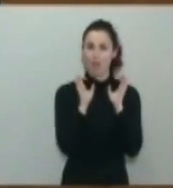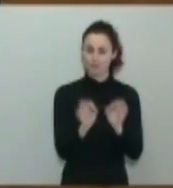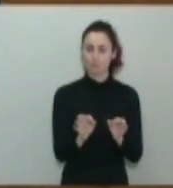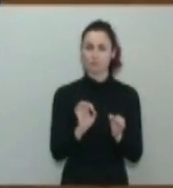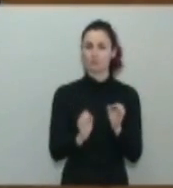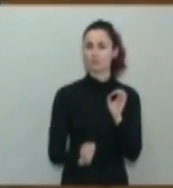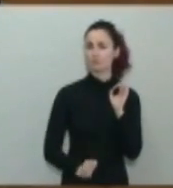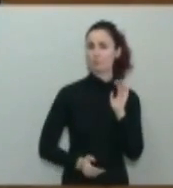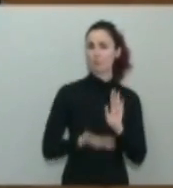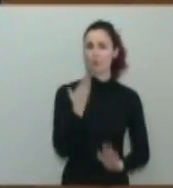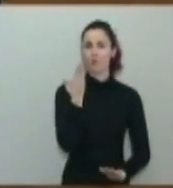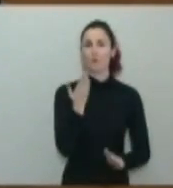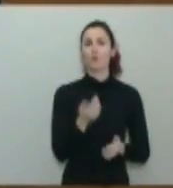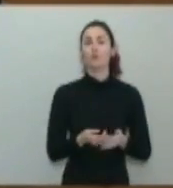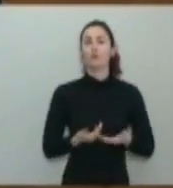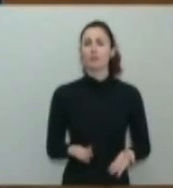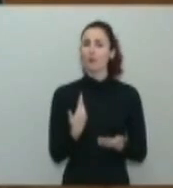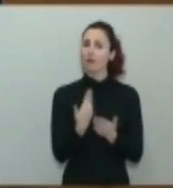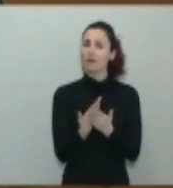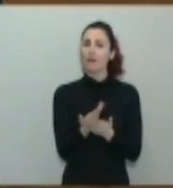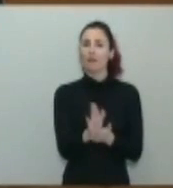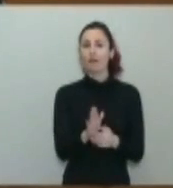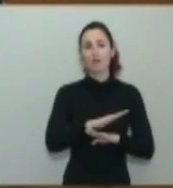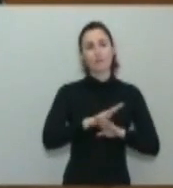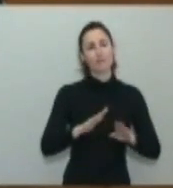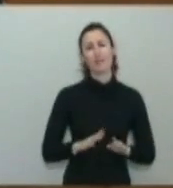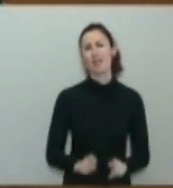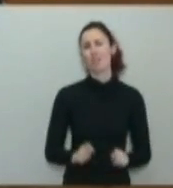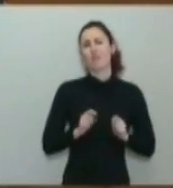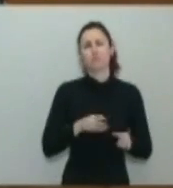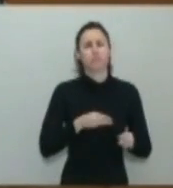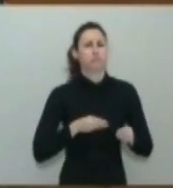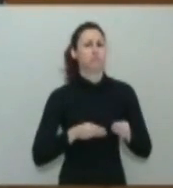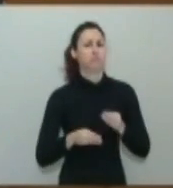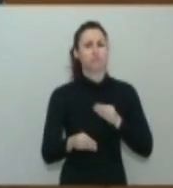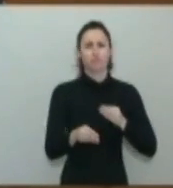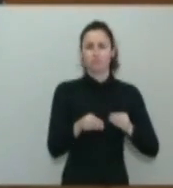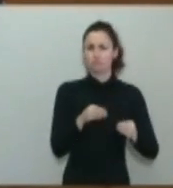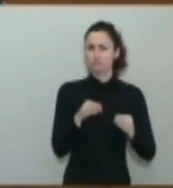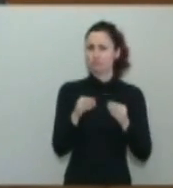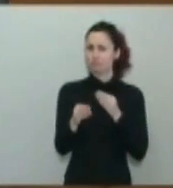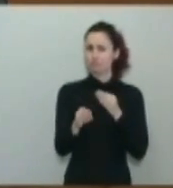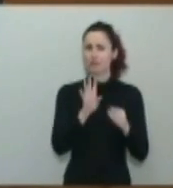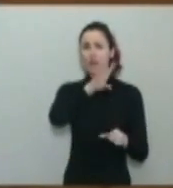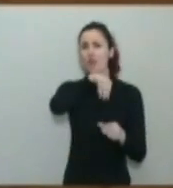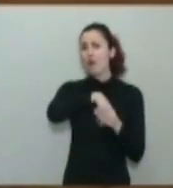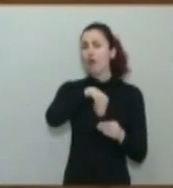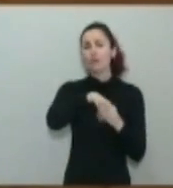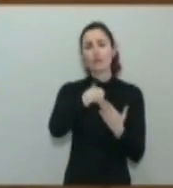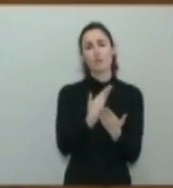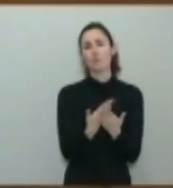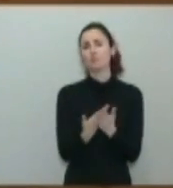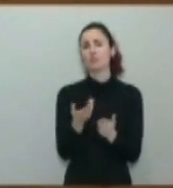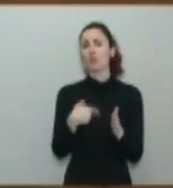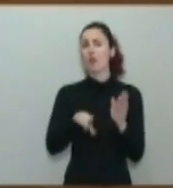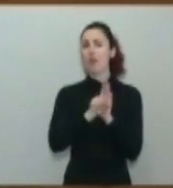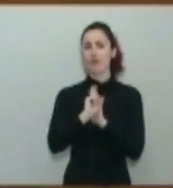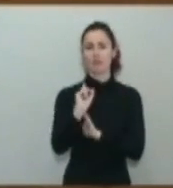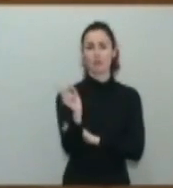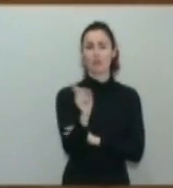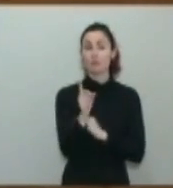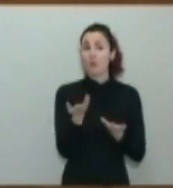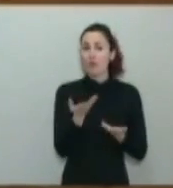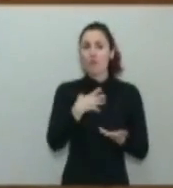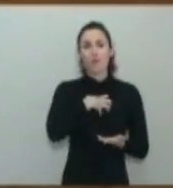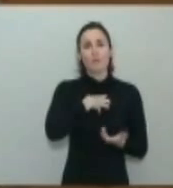verdad que lo que estamos proponiendo tiene un alcance que excede con mucho de lo que es el contenido de una proposición no de ley, pero no